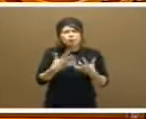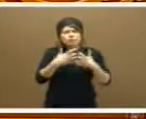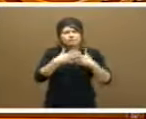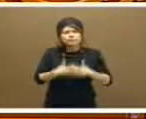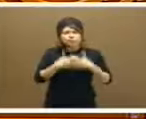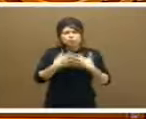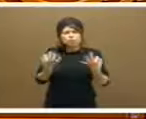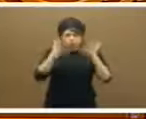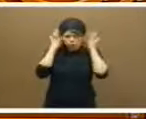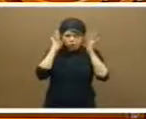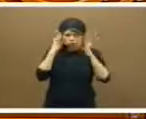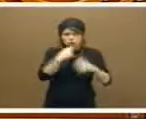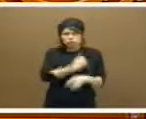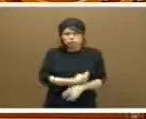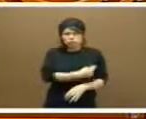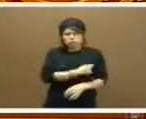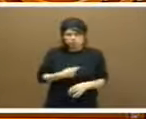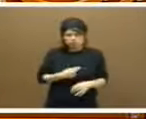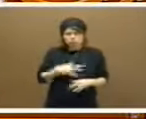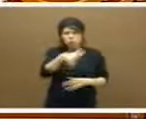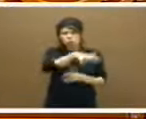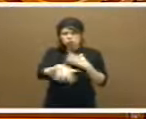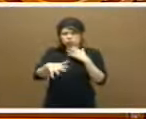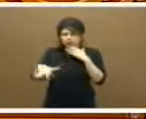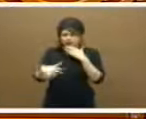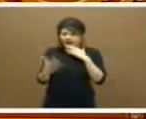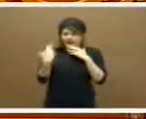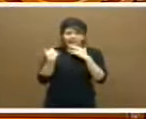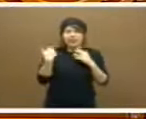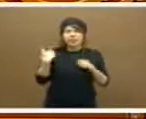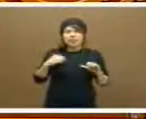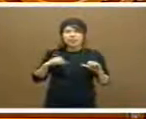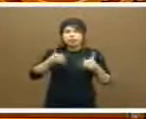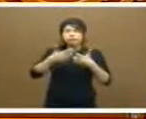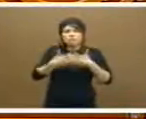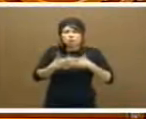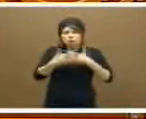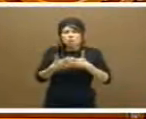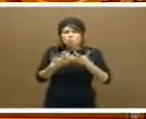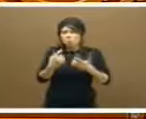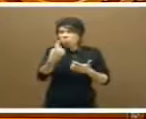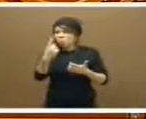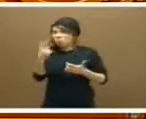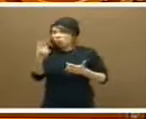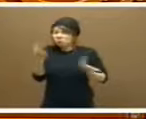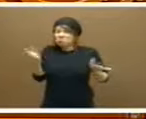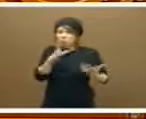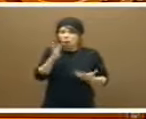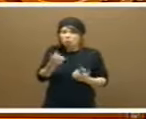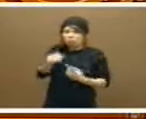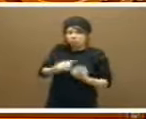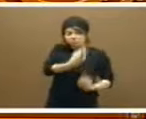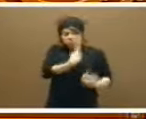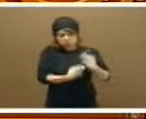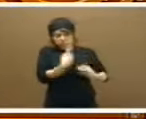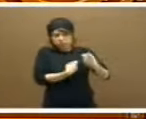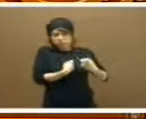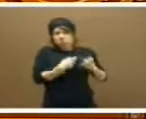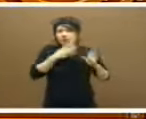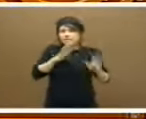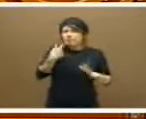funcionen los consejos de salud de zona. Hace poco han funcionado 1 o 2, por la información que tenemos,